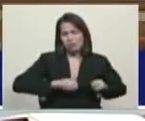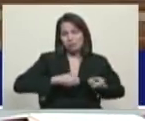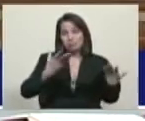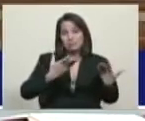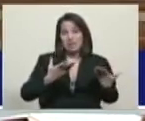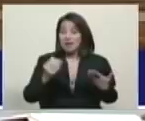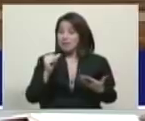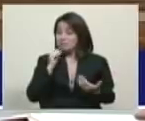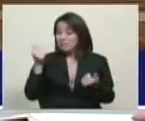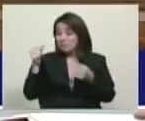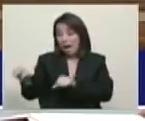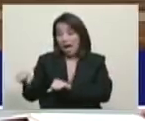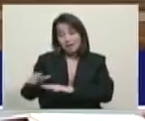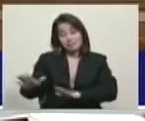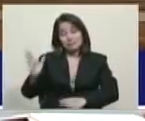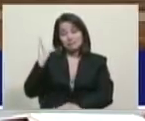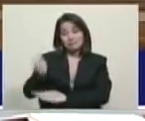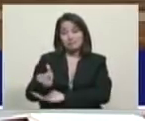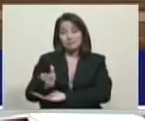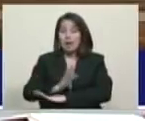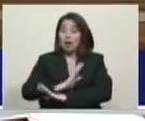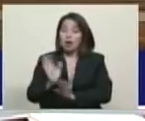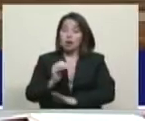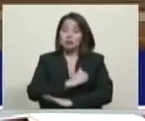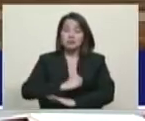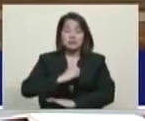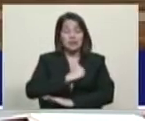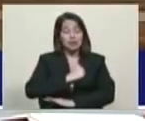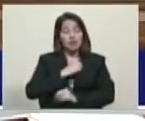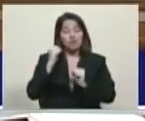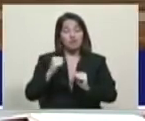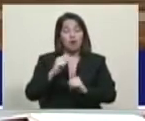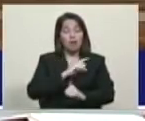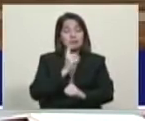malas, ya saben, actitud